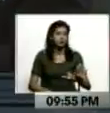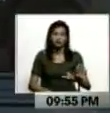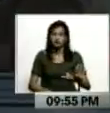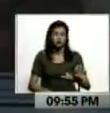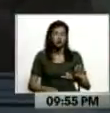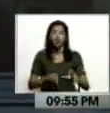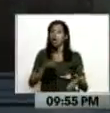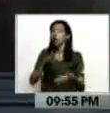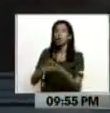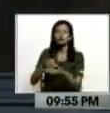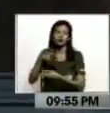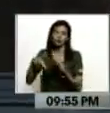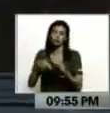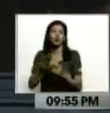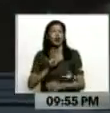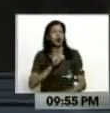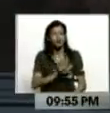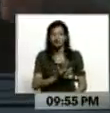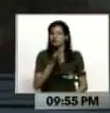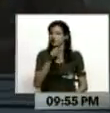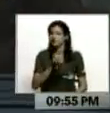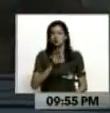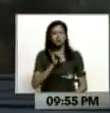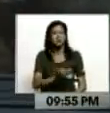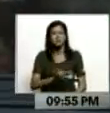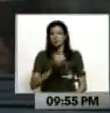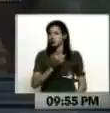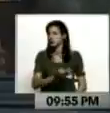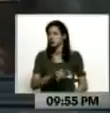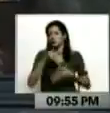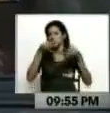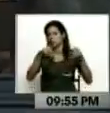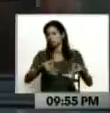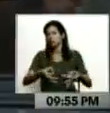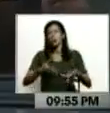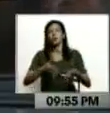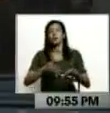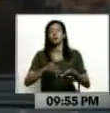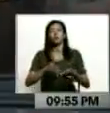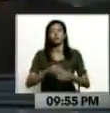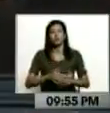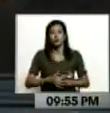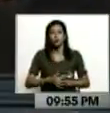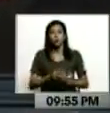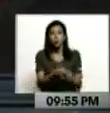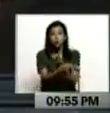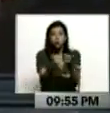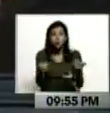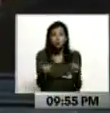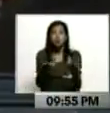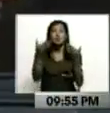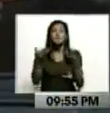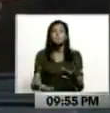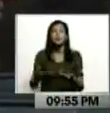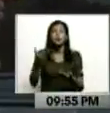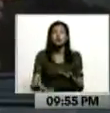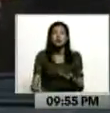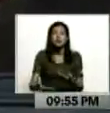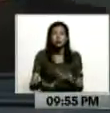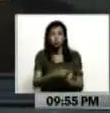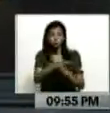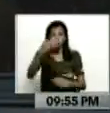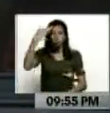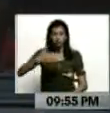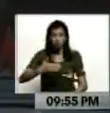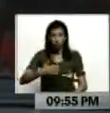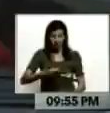así llamada esa contr Revolución vean ustedes la importancia de ustedes